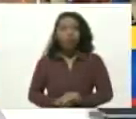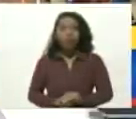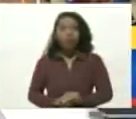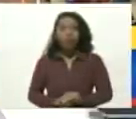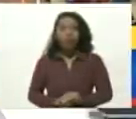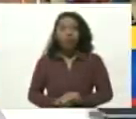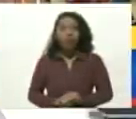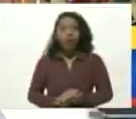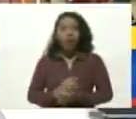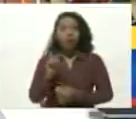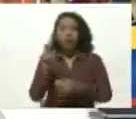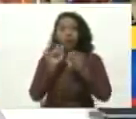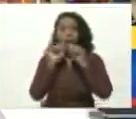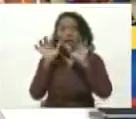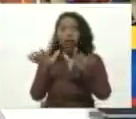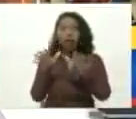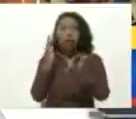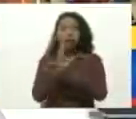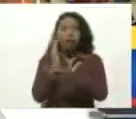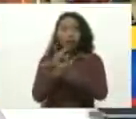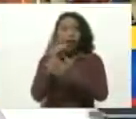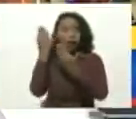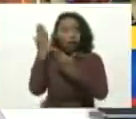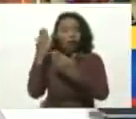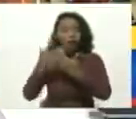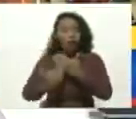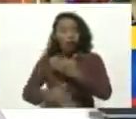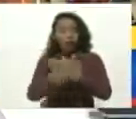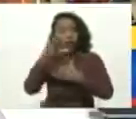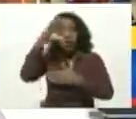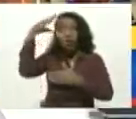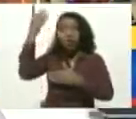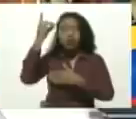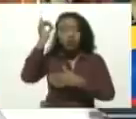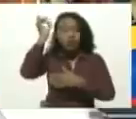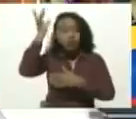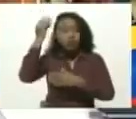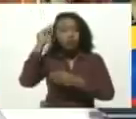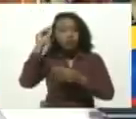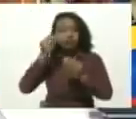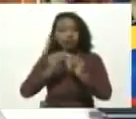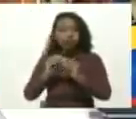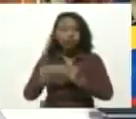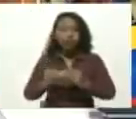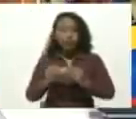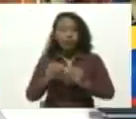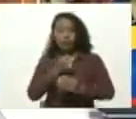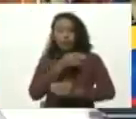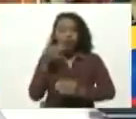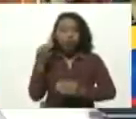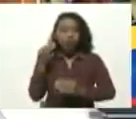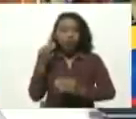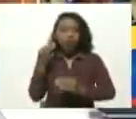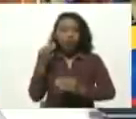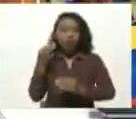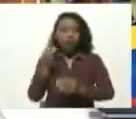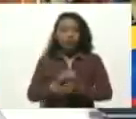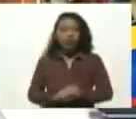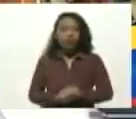con sus bendiciones, siempre ellos por delante, nuestro Dios el Creador, el Magnífico, el